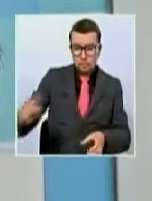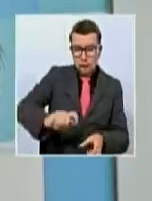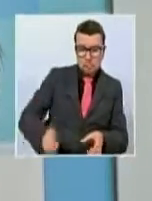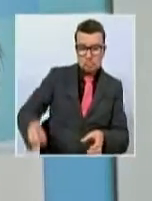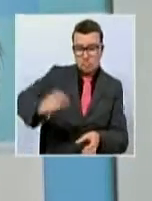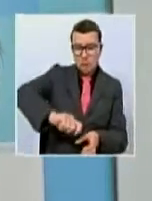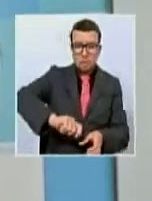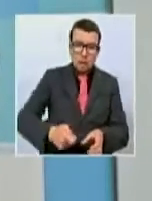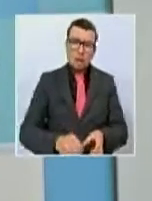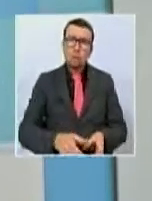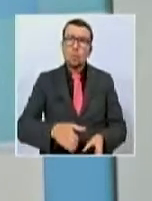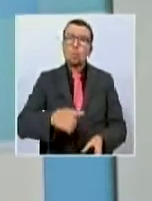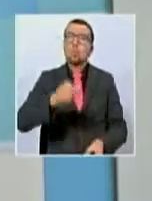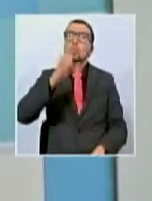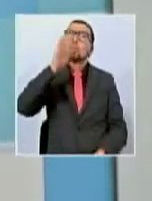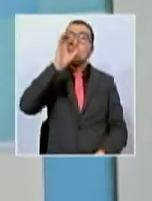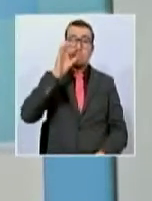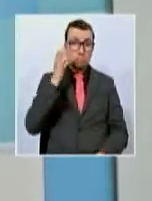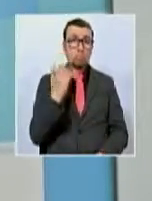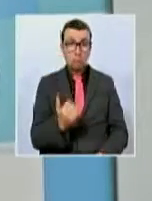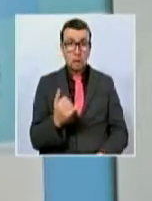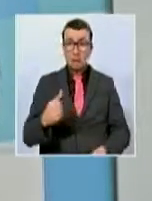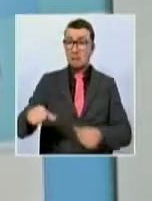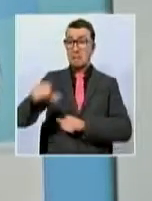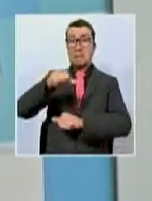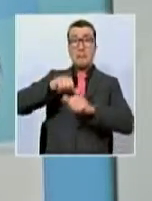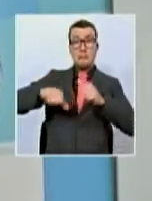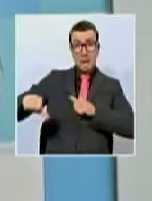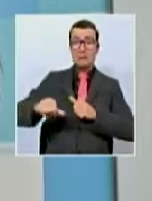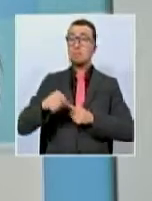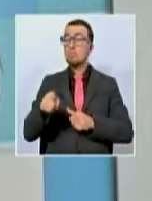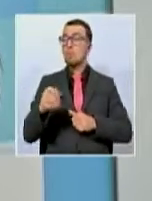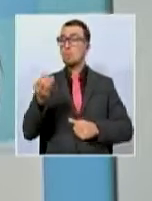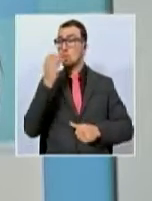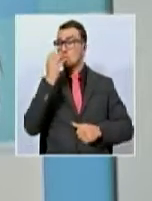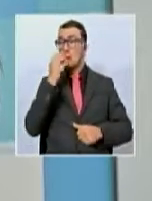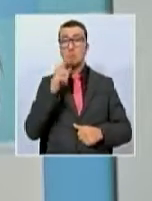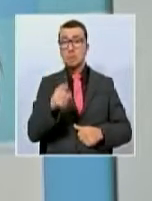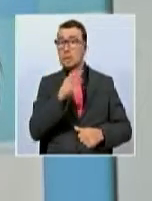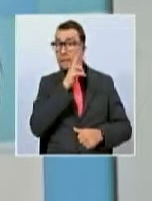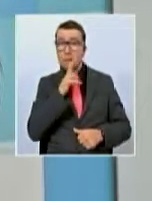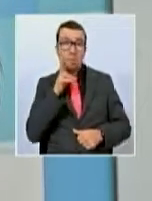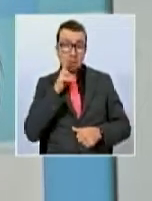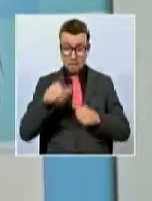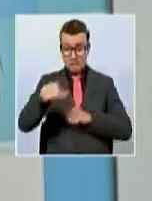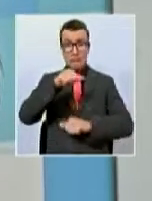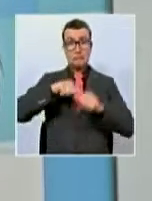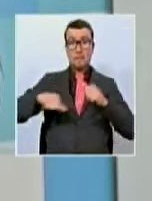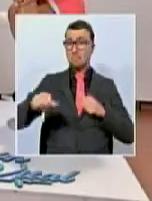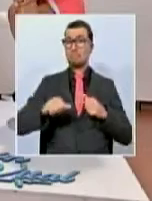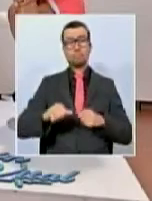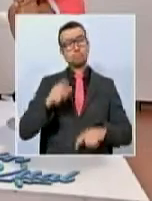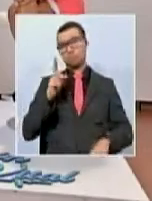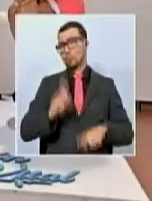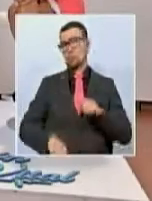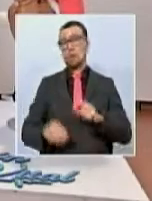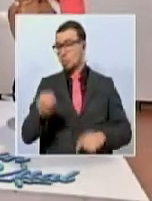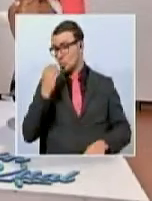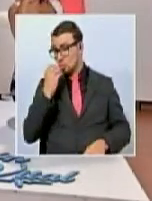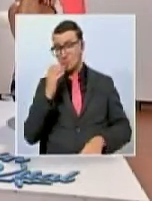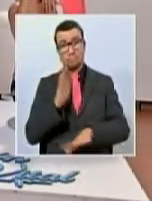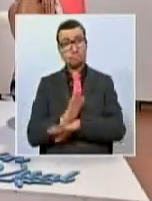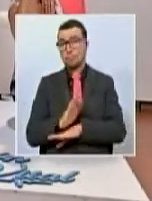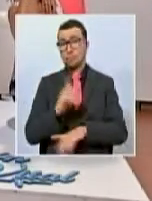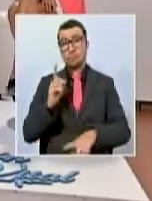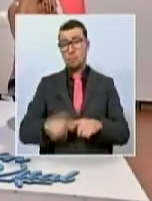no puede reemplazar el almuerzo, por ejemplo, en un restaurante escolar. Claro. ¿Por qué yo llego a esta pregunta, ingeniero y Alexander y